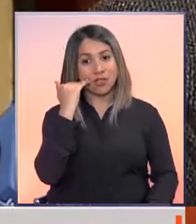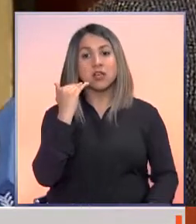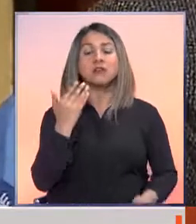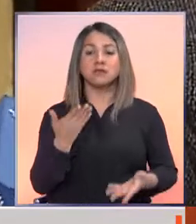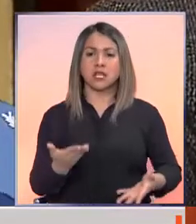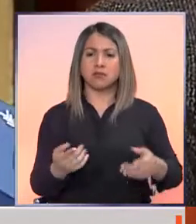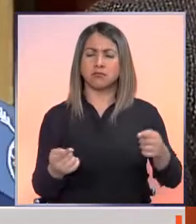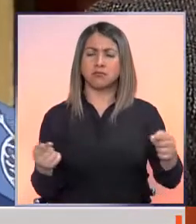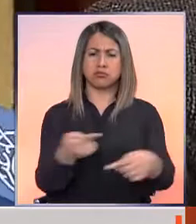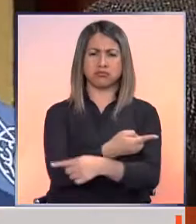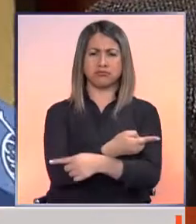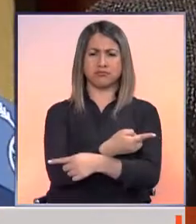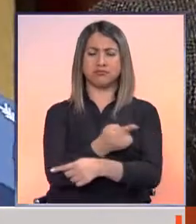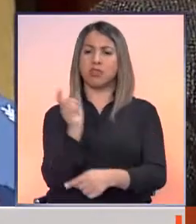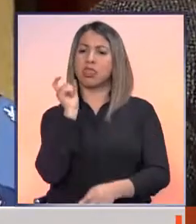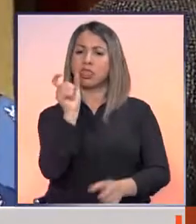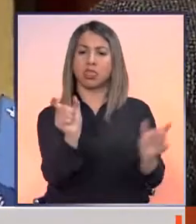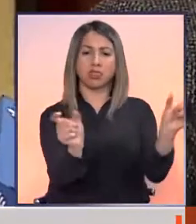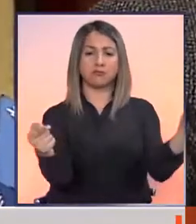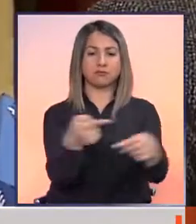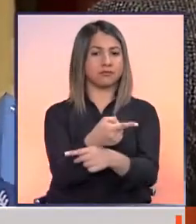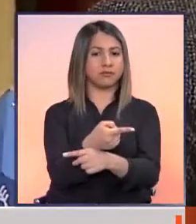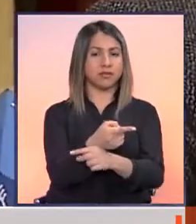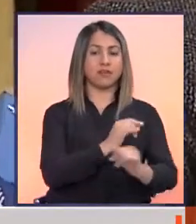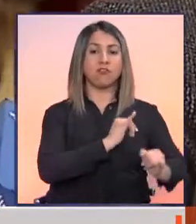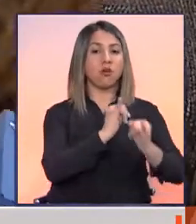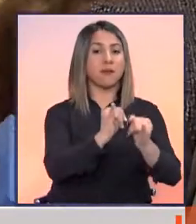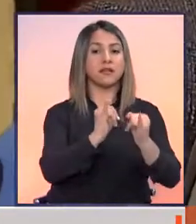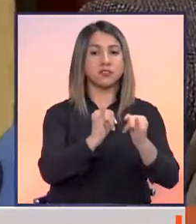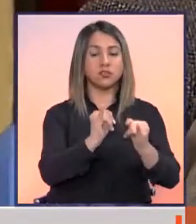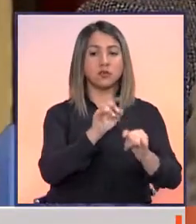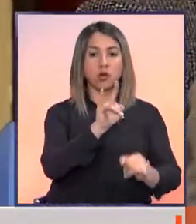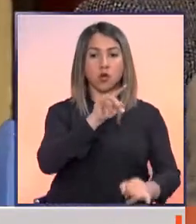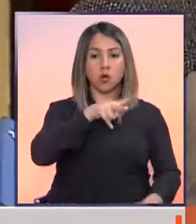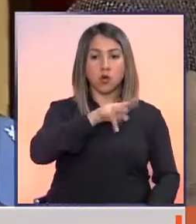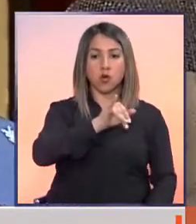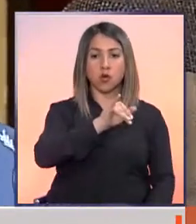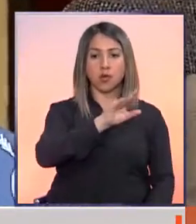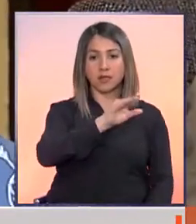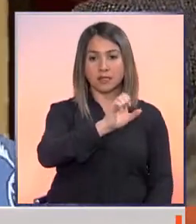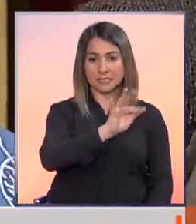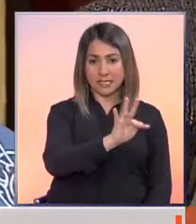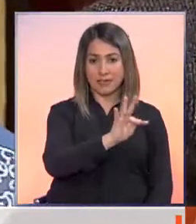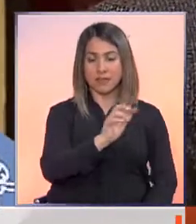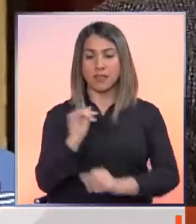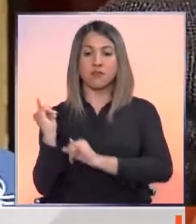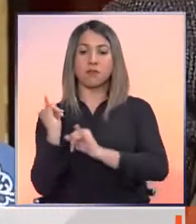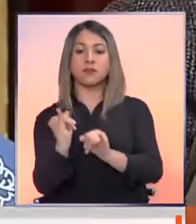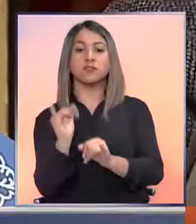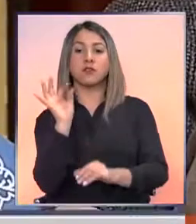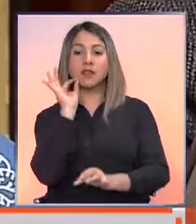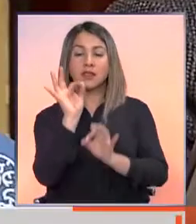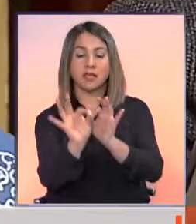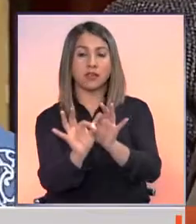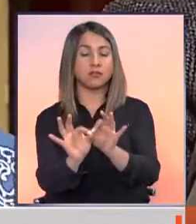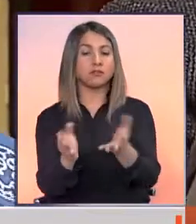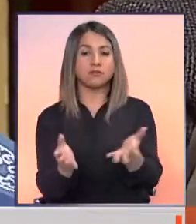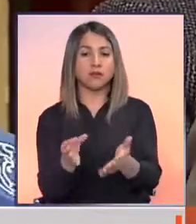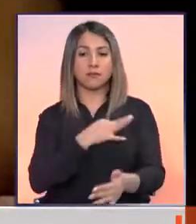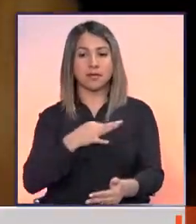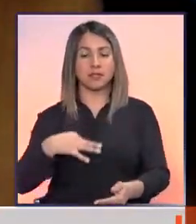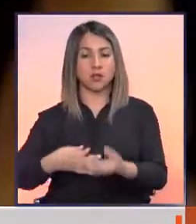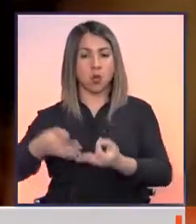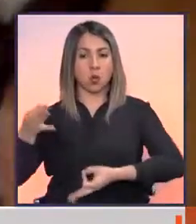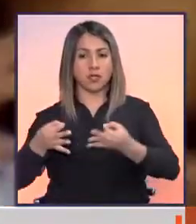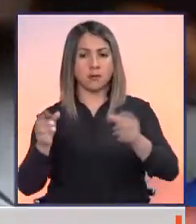contradicción entre la información entregada por unicef y la información entregada por el ministerio de justicia